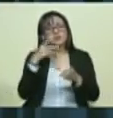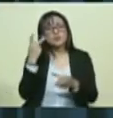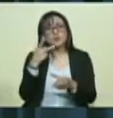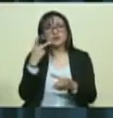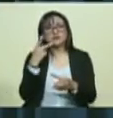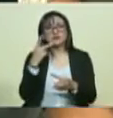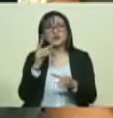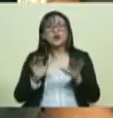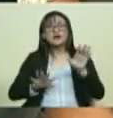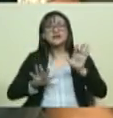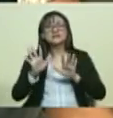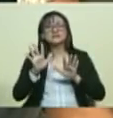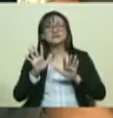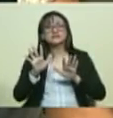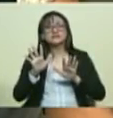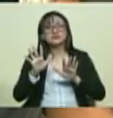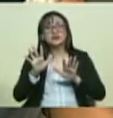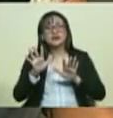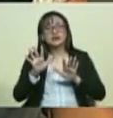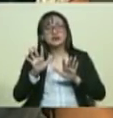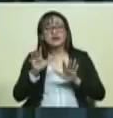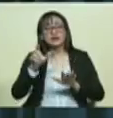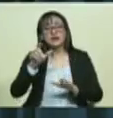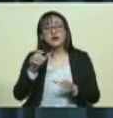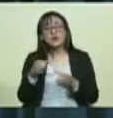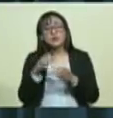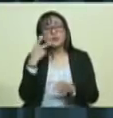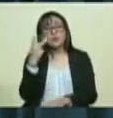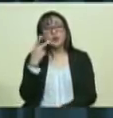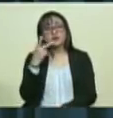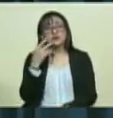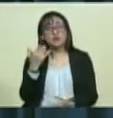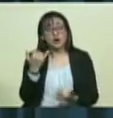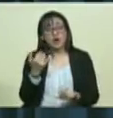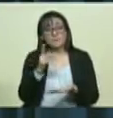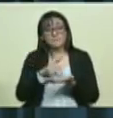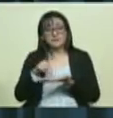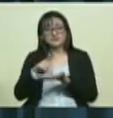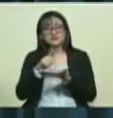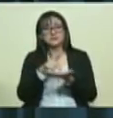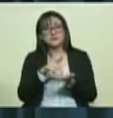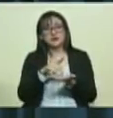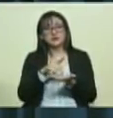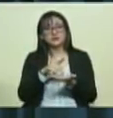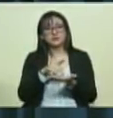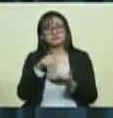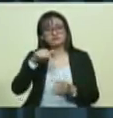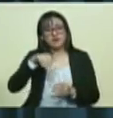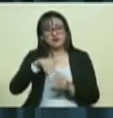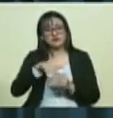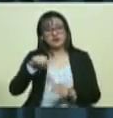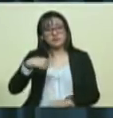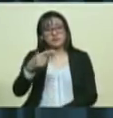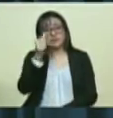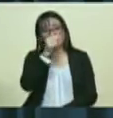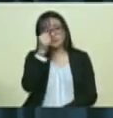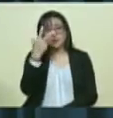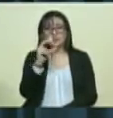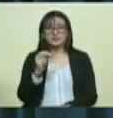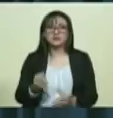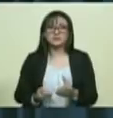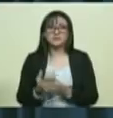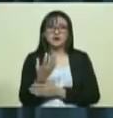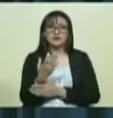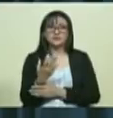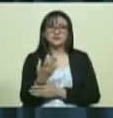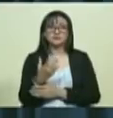15 de 18 partidos políticos que existen en venezuela están participando en el evento electoral de este próximo domingo 20 de mayo a los